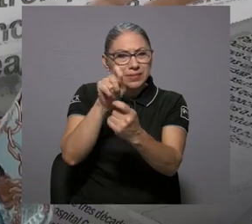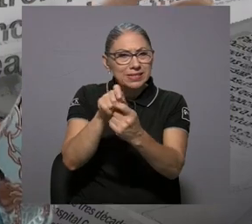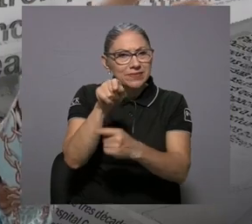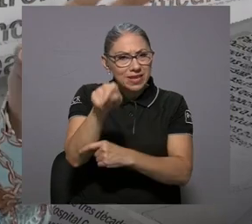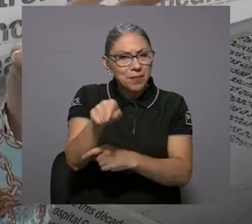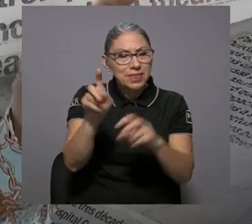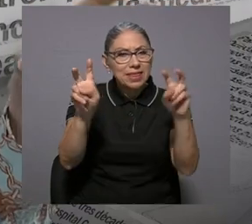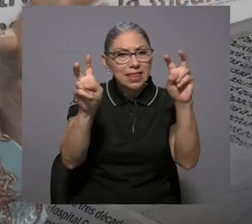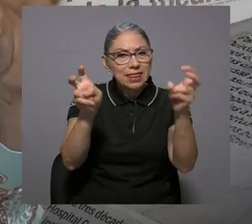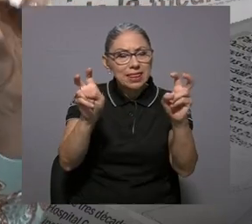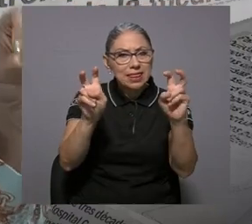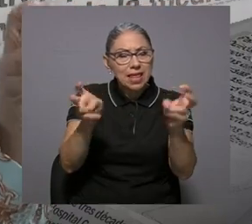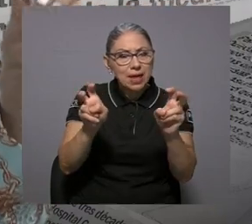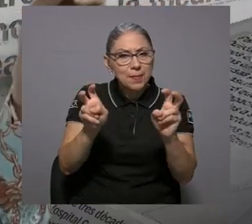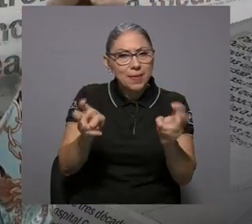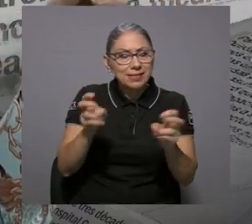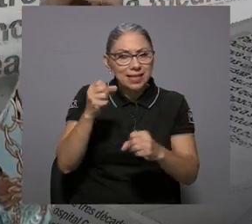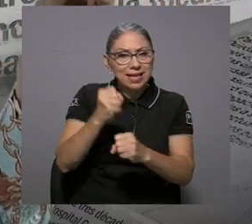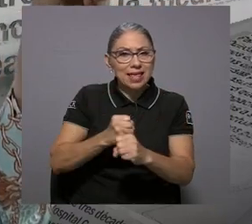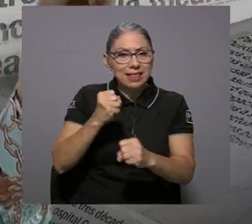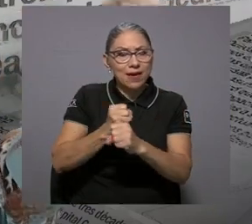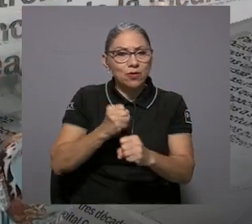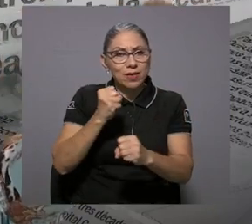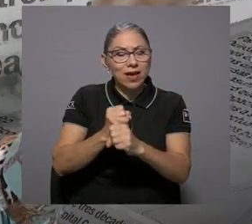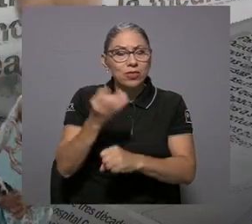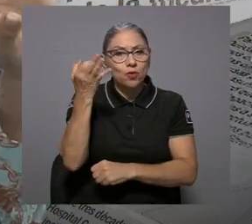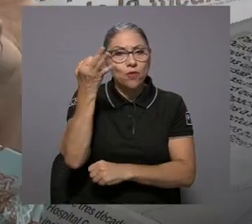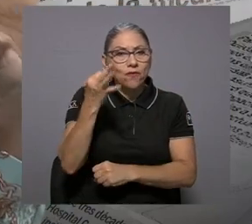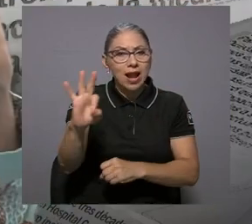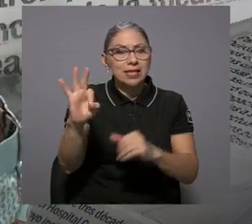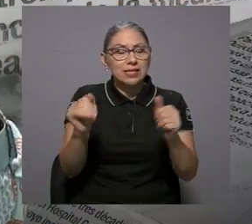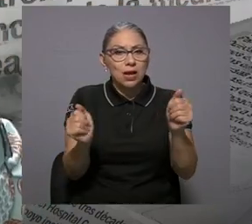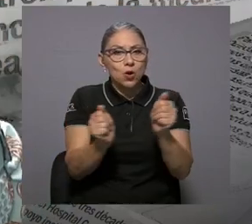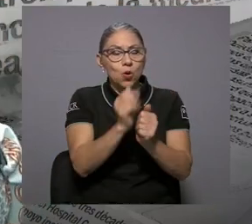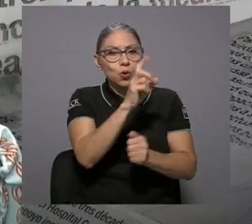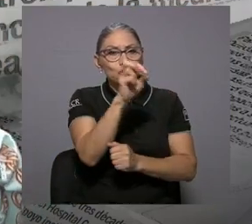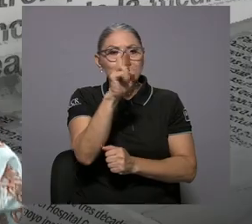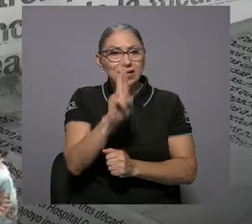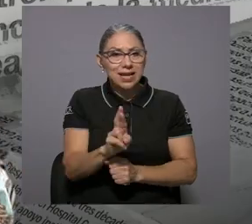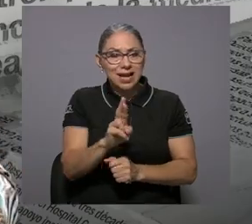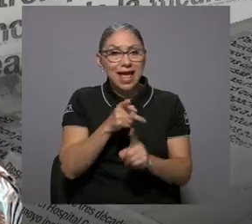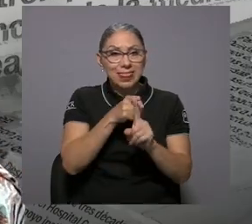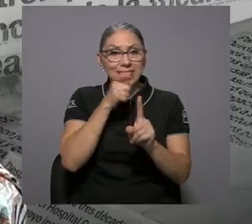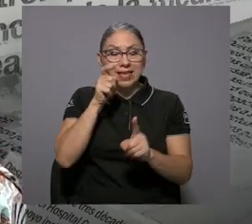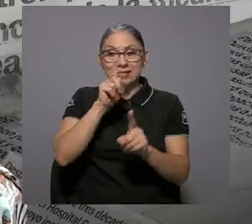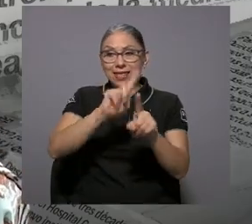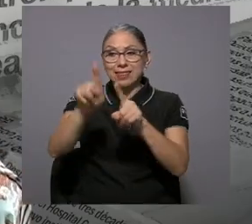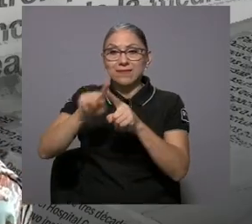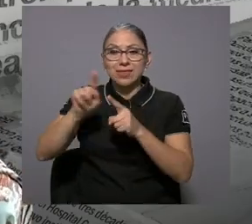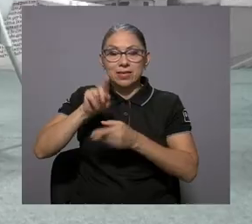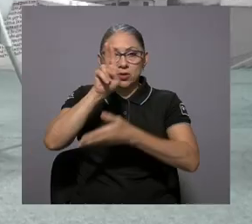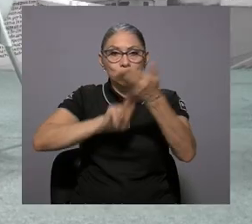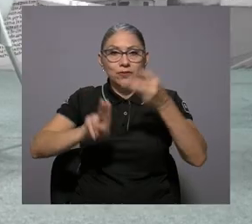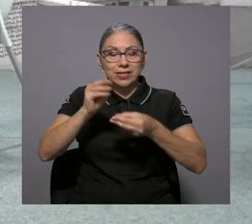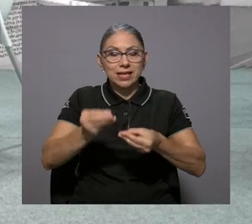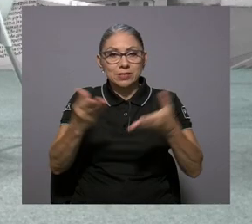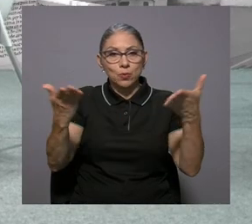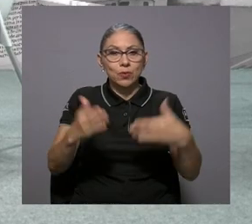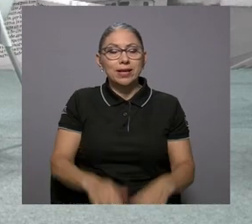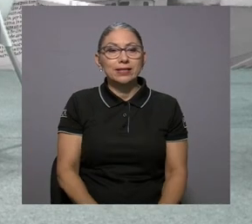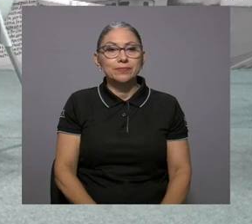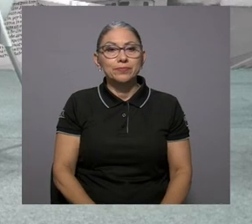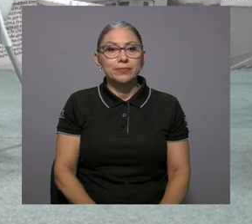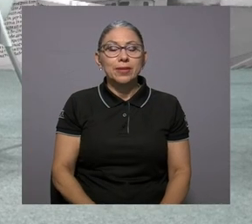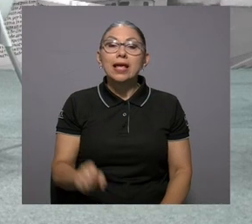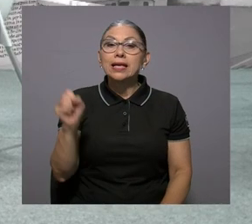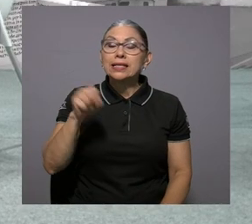en que ha estado trabajando Francia y Costa Rica desde las universidades públicas? Sí, en